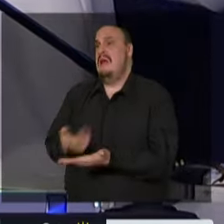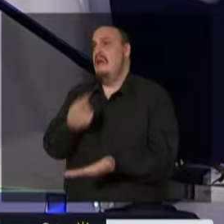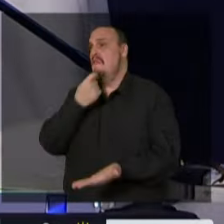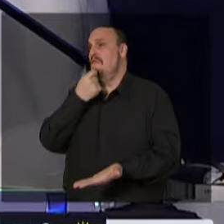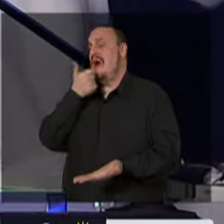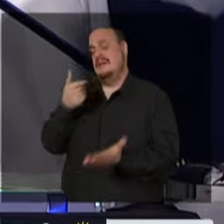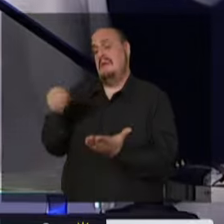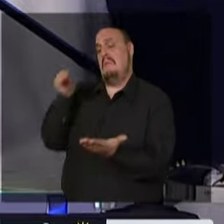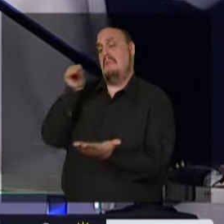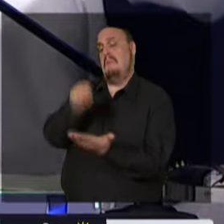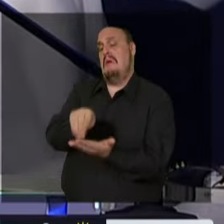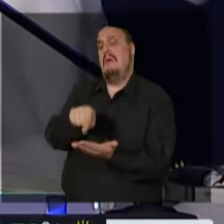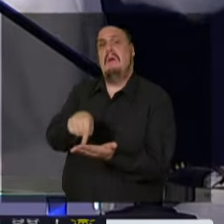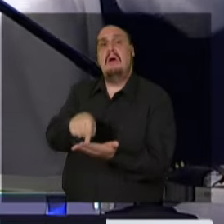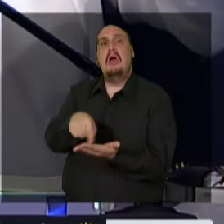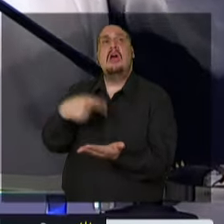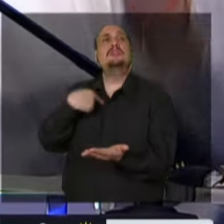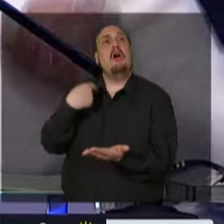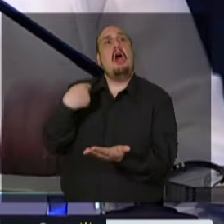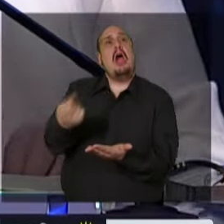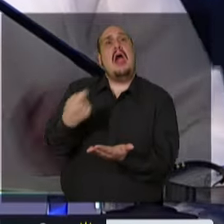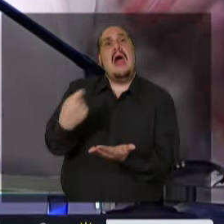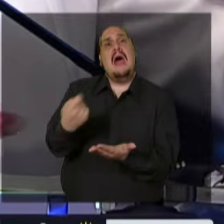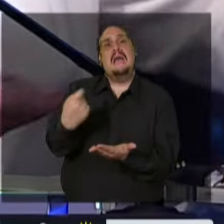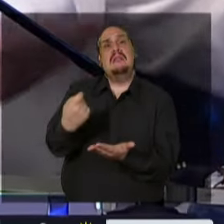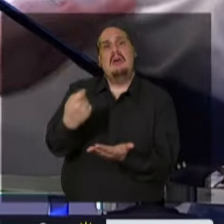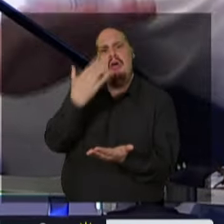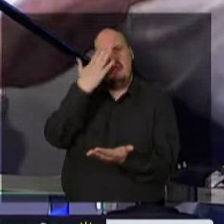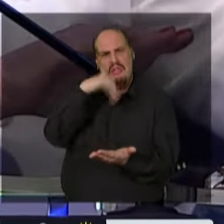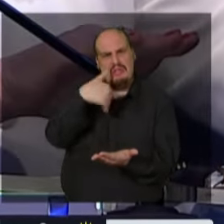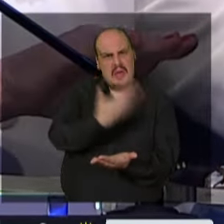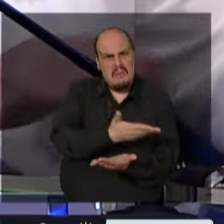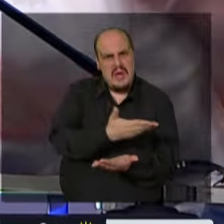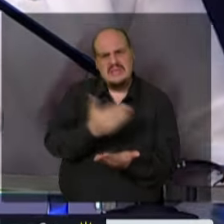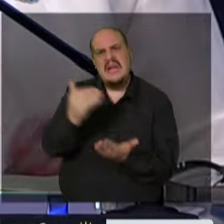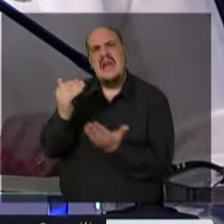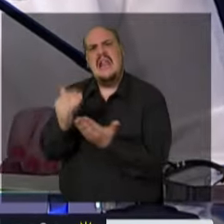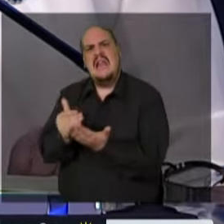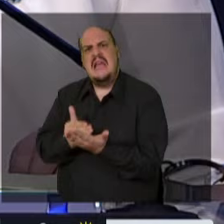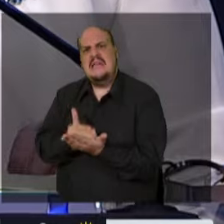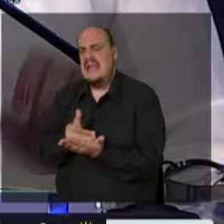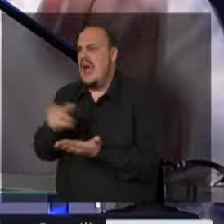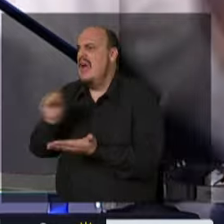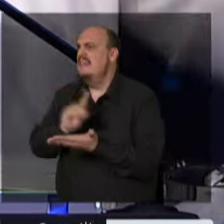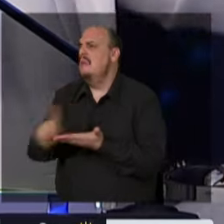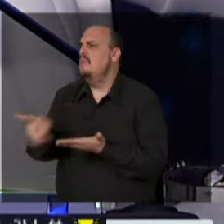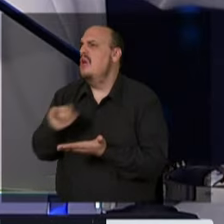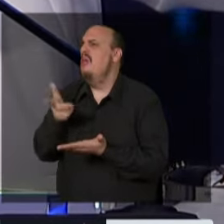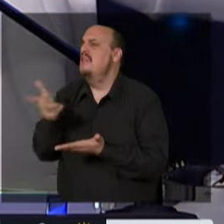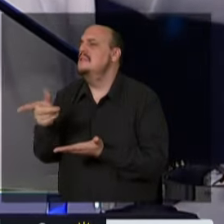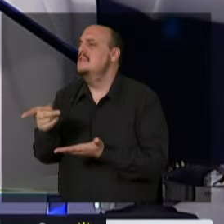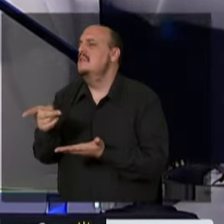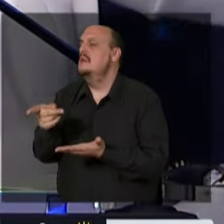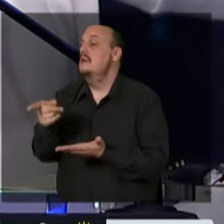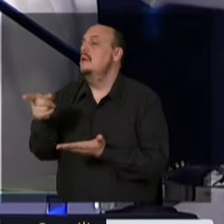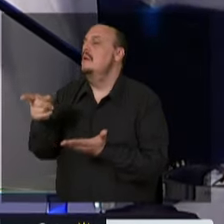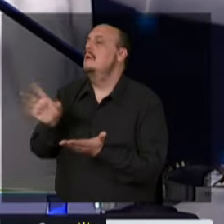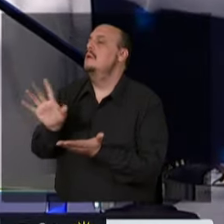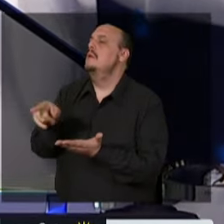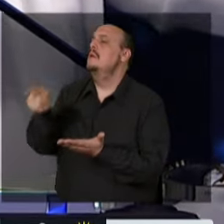decís qué es lo que vas a gastar y después presentás una listita y le decís a los diputados, a ver, pongan con